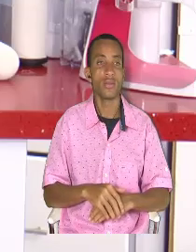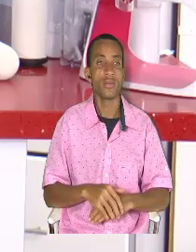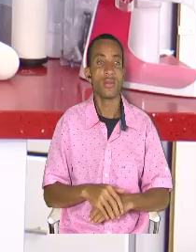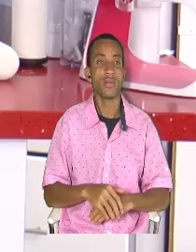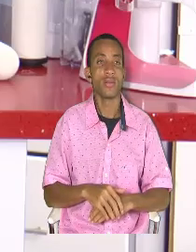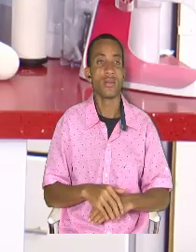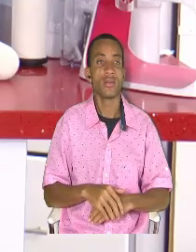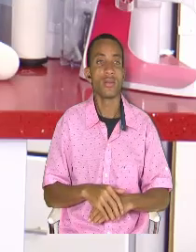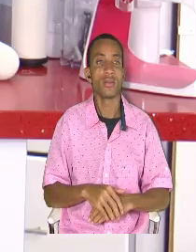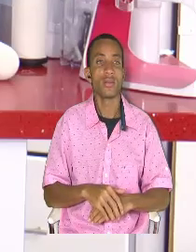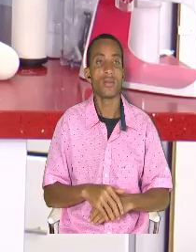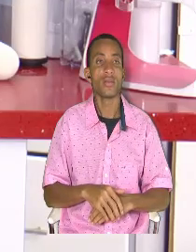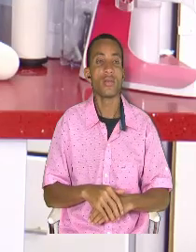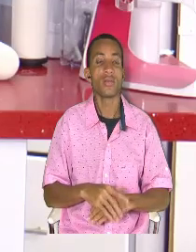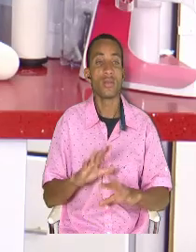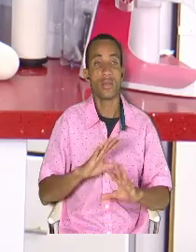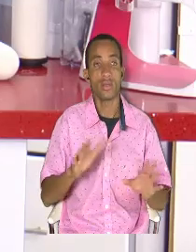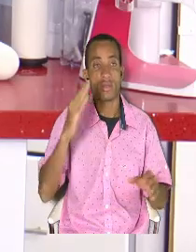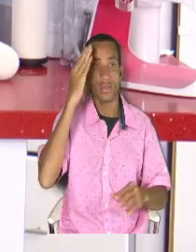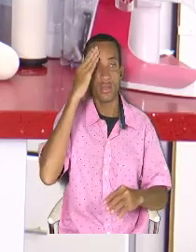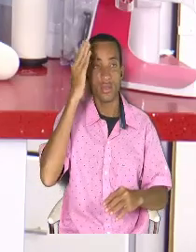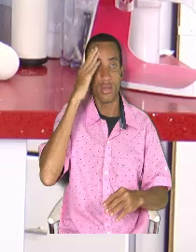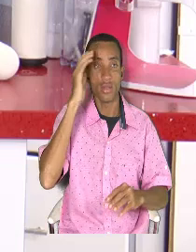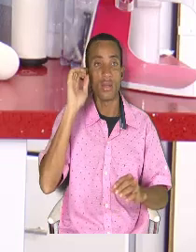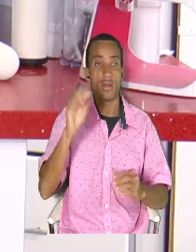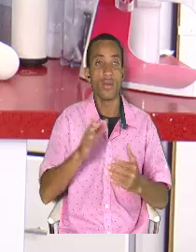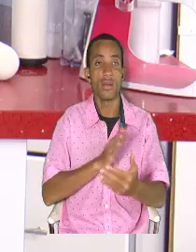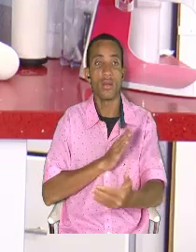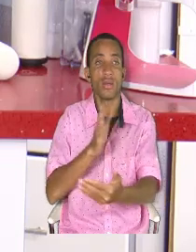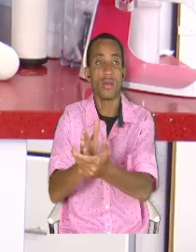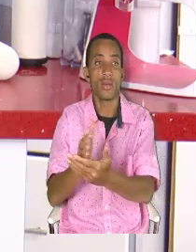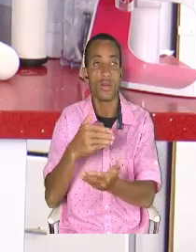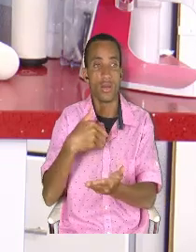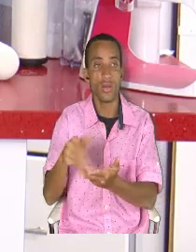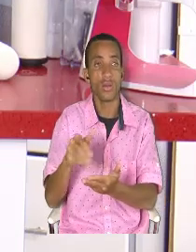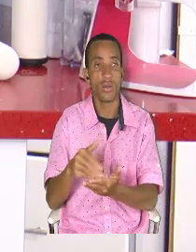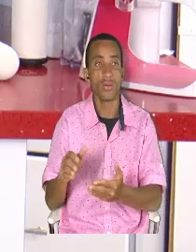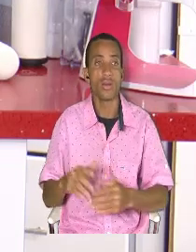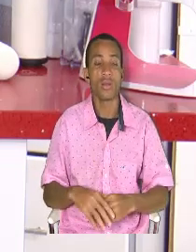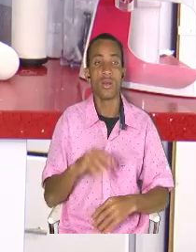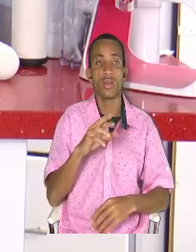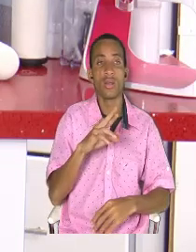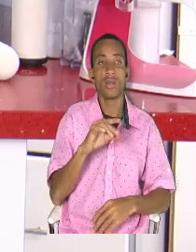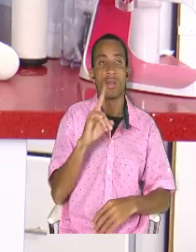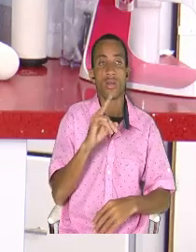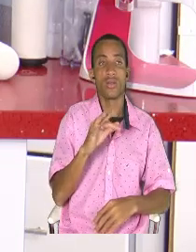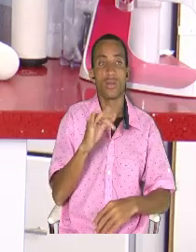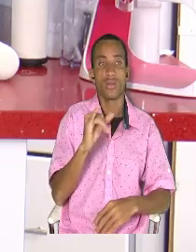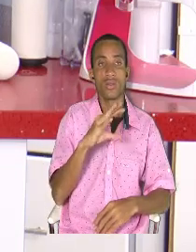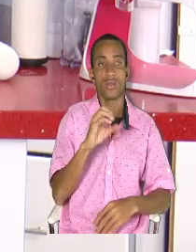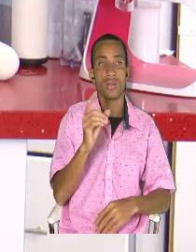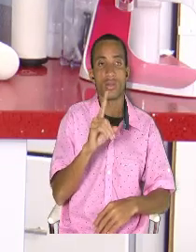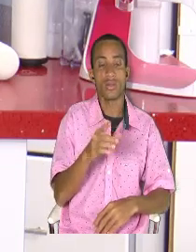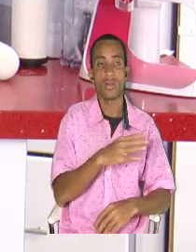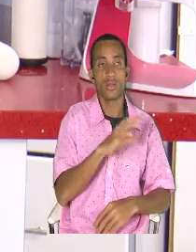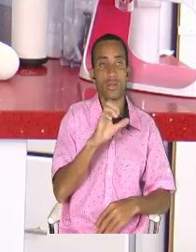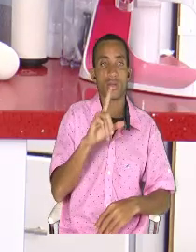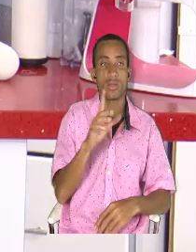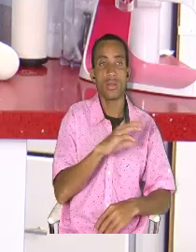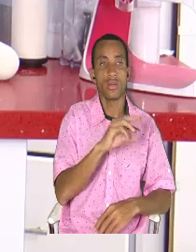Miguel. Muy gente bonita Barranca, pues ya sabemos, entonces tenemos que ir a comprar nuestros filtros, ya sabes, en Rústicos El Bosque van a encontrar la mejor calidad en